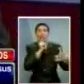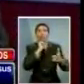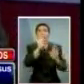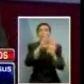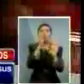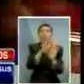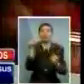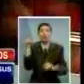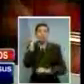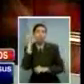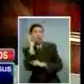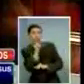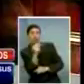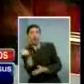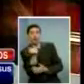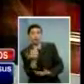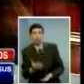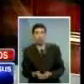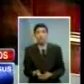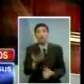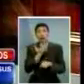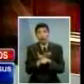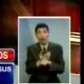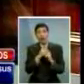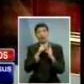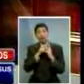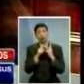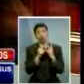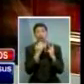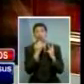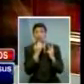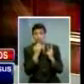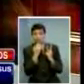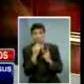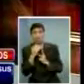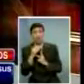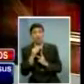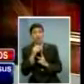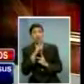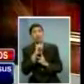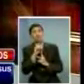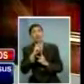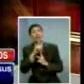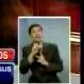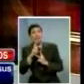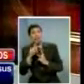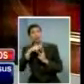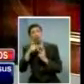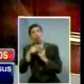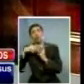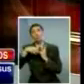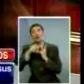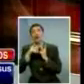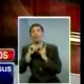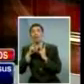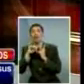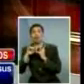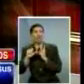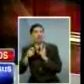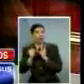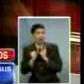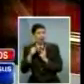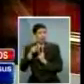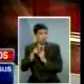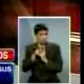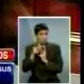Ahora, también hay otros dos casos que lo afectan a su cartera, el de Francisco Berger y Jorge Madariaga, ambos doctores también. ¿Eran también nuevamente las